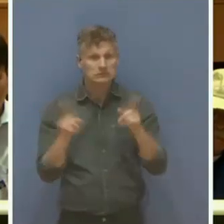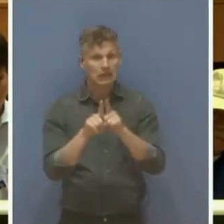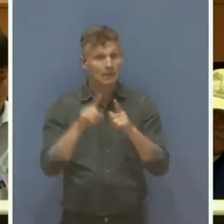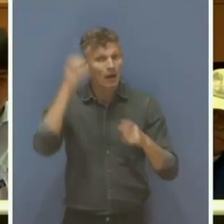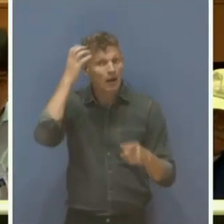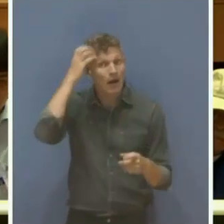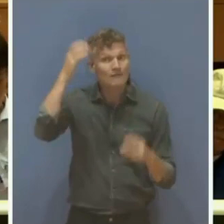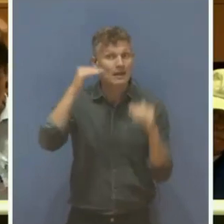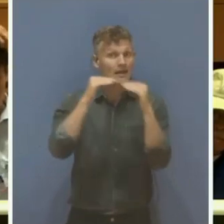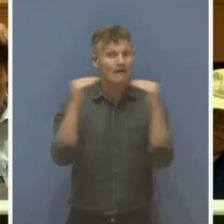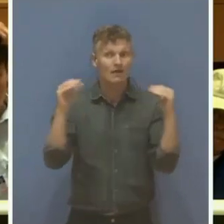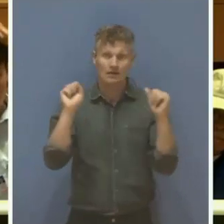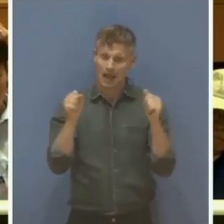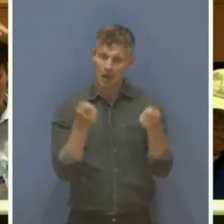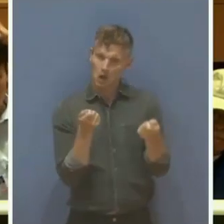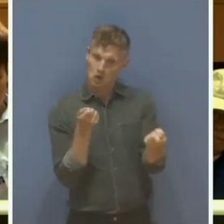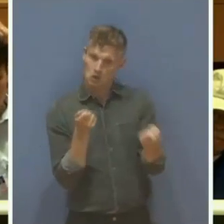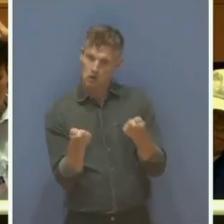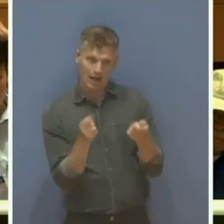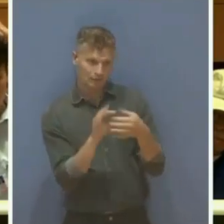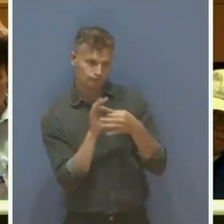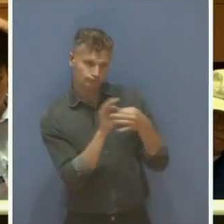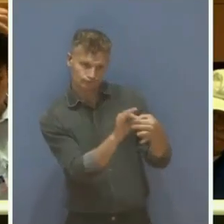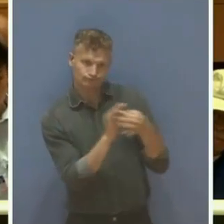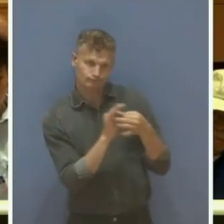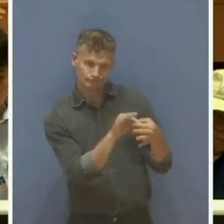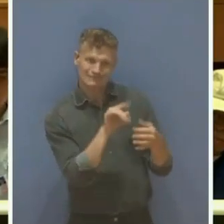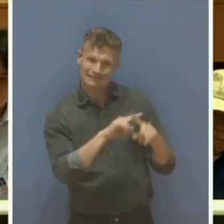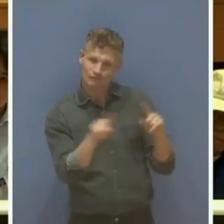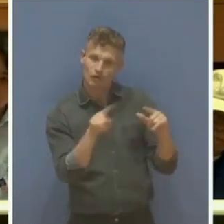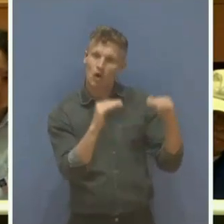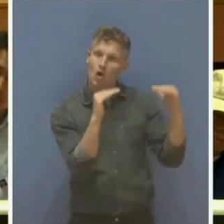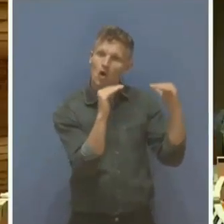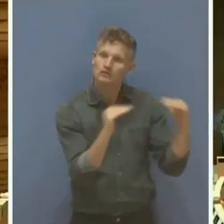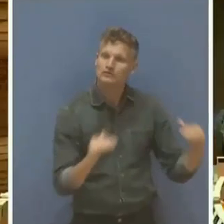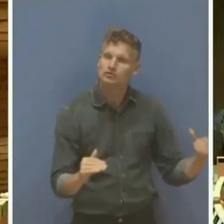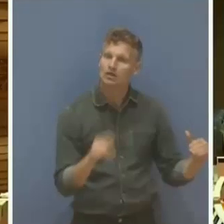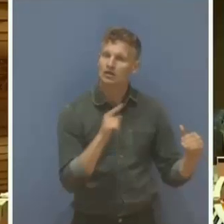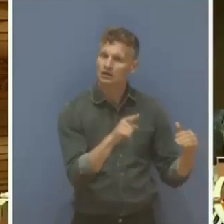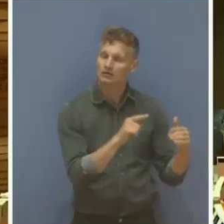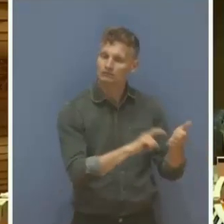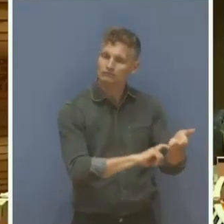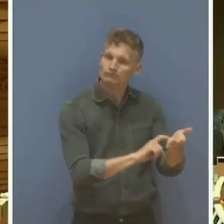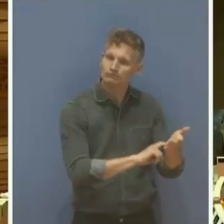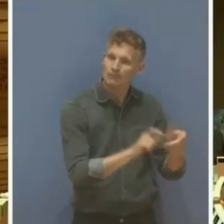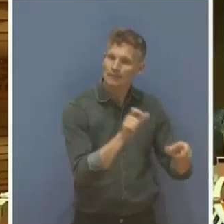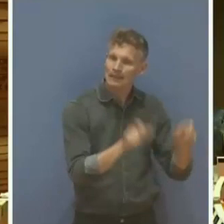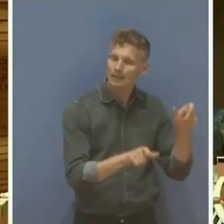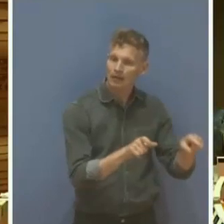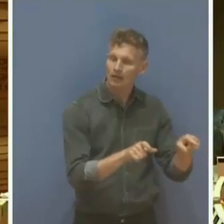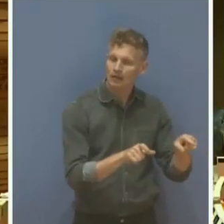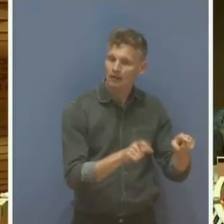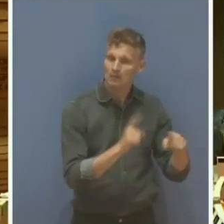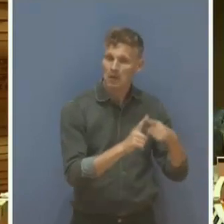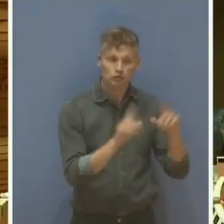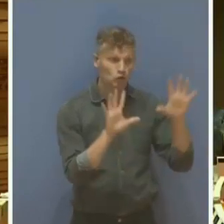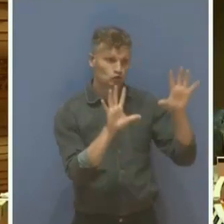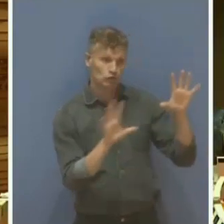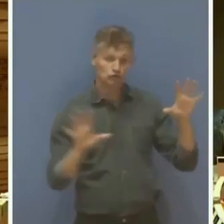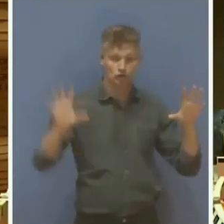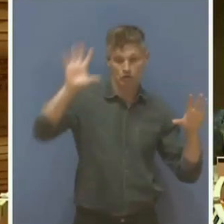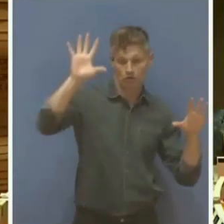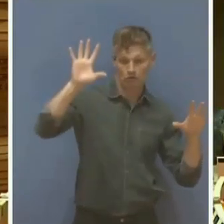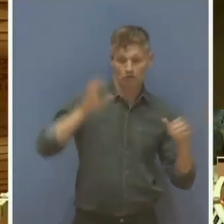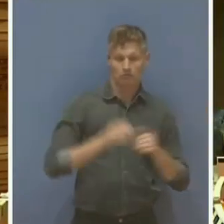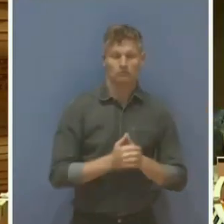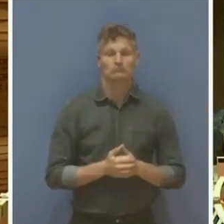indígenas estrategias regionales, por ejemplo, a nivel de la CELAC, para presentar propuestas de lenguaje con líneas rojas que deberían